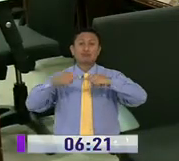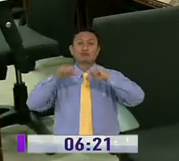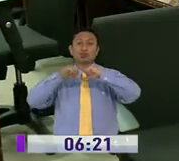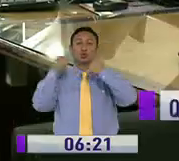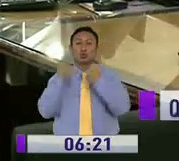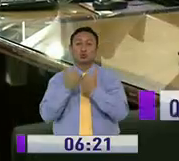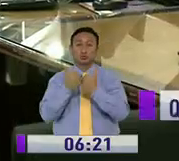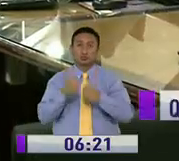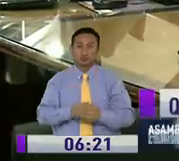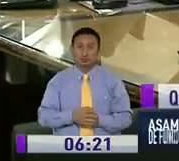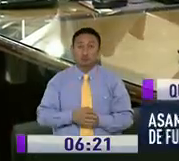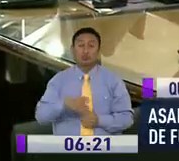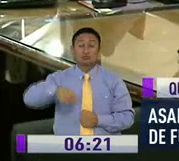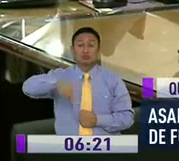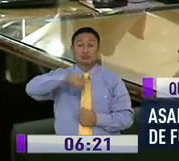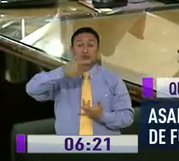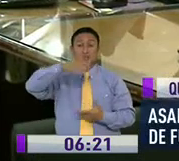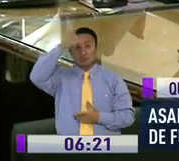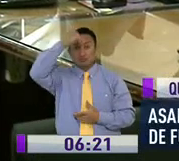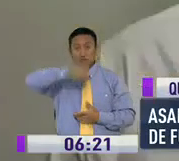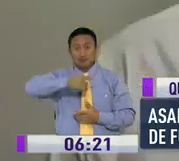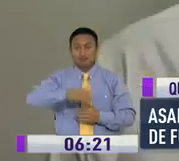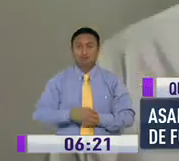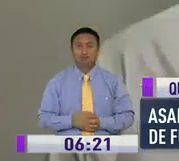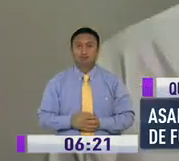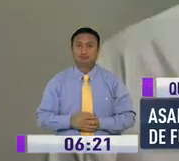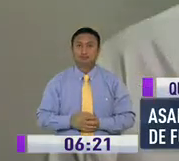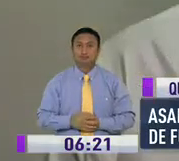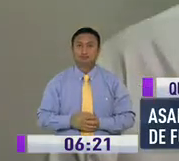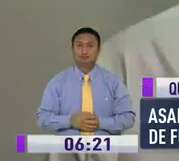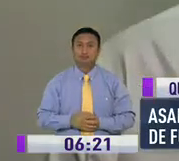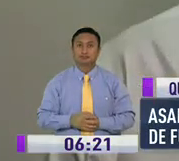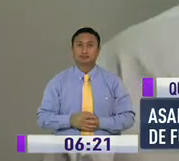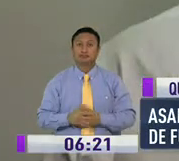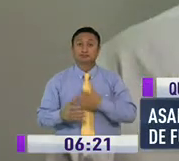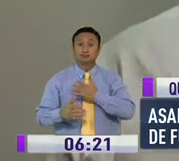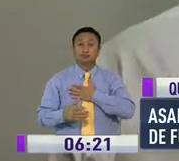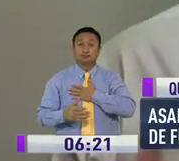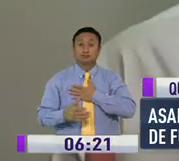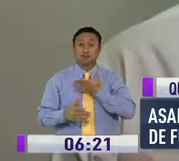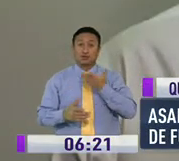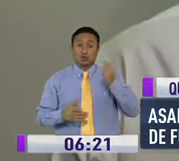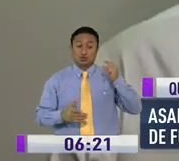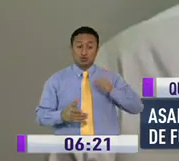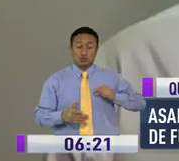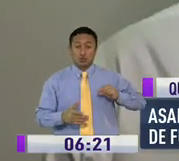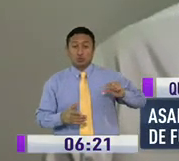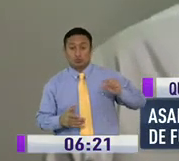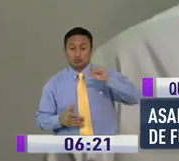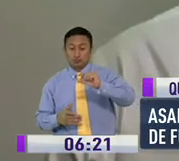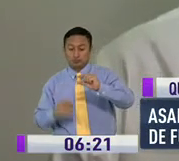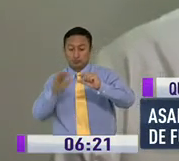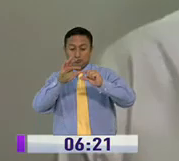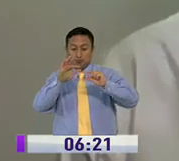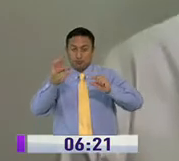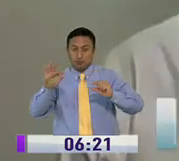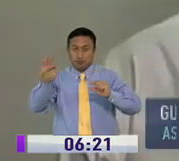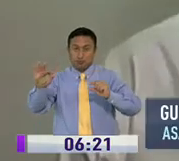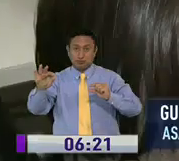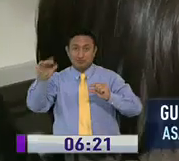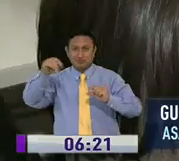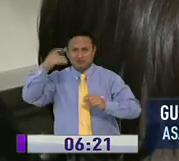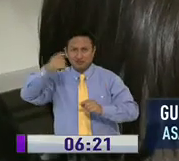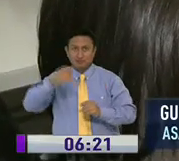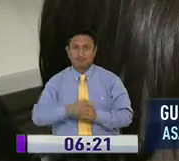miembros del Consejo de la Administración Legislativa. Parte de nuestra remuneración que lo hacemos con todo cariño y sobre todo con toda la